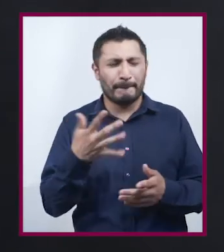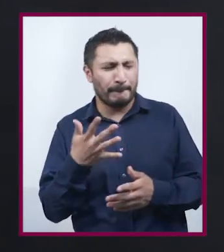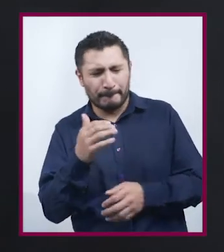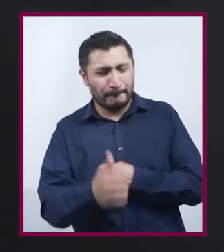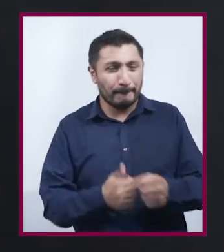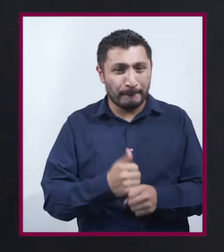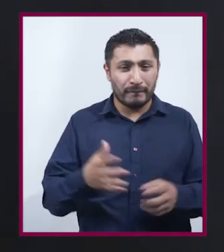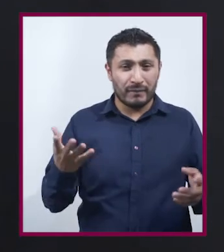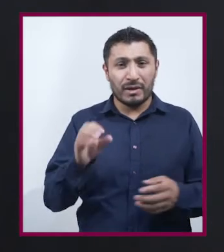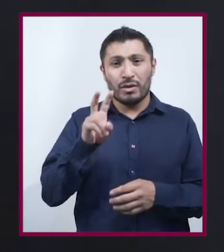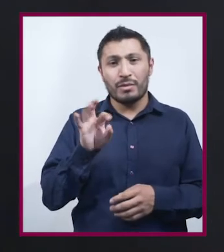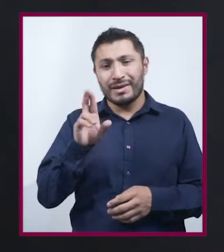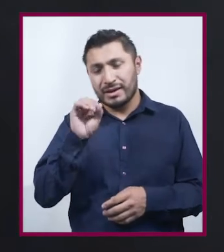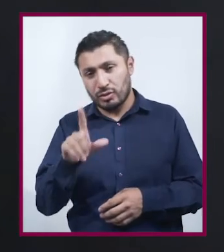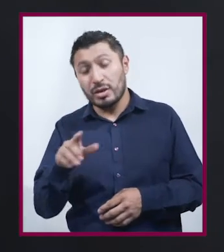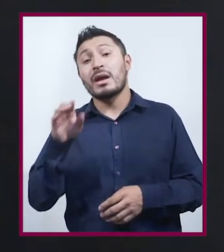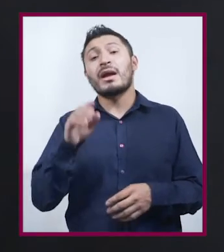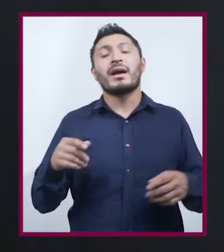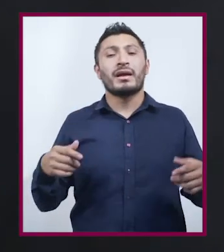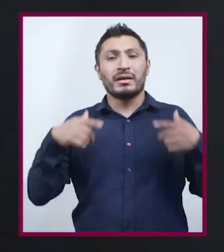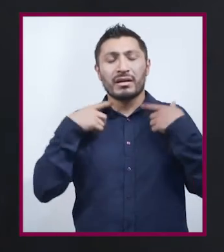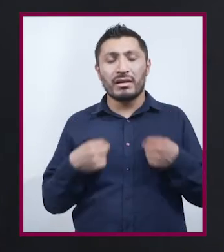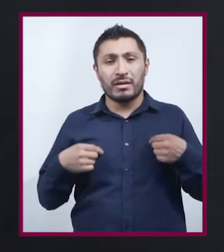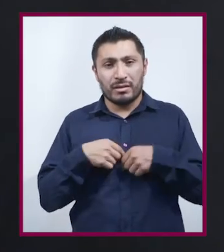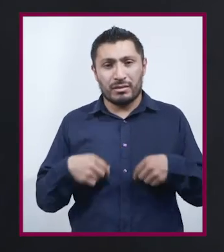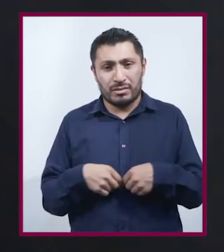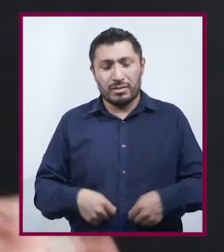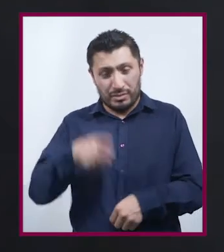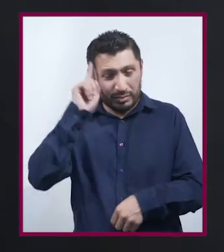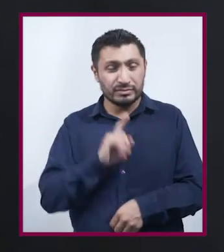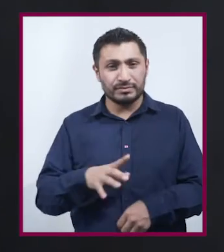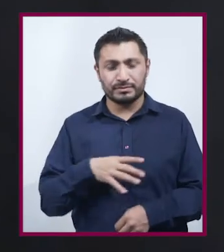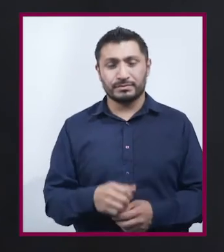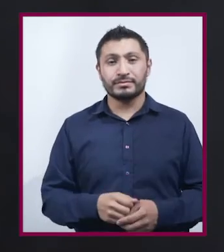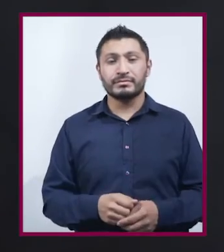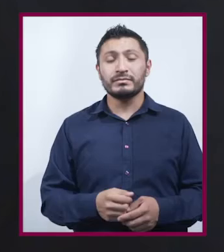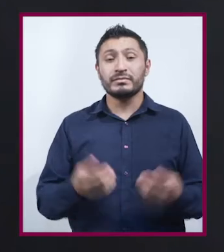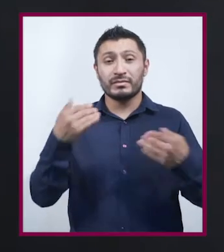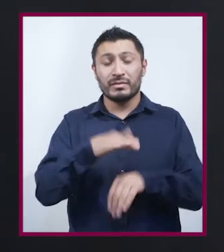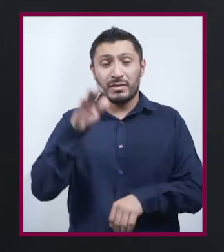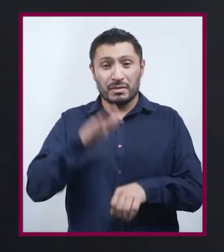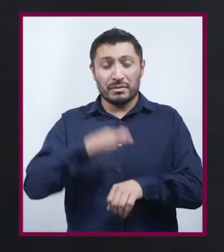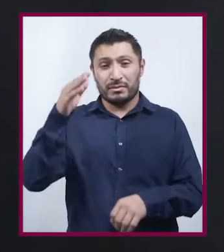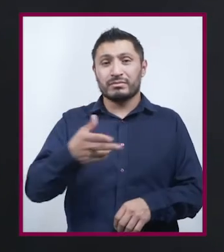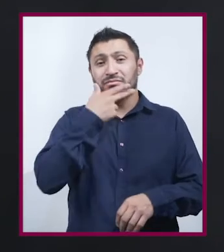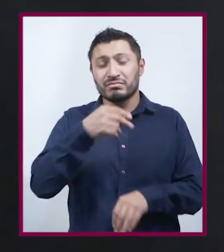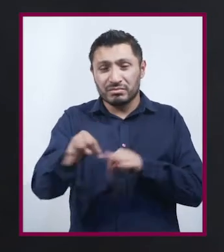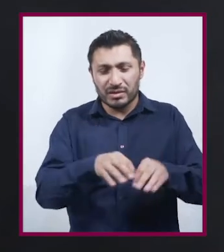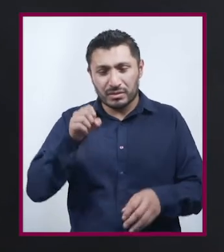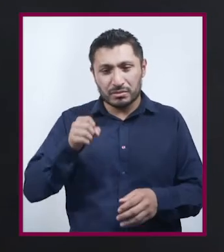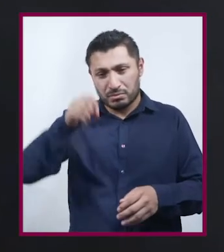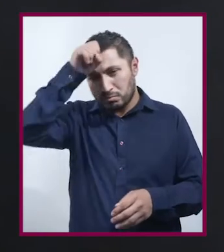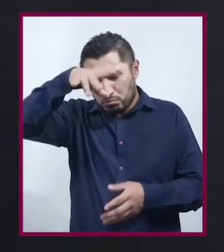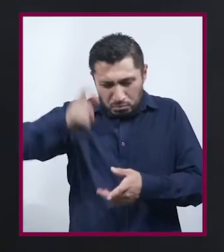1800 se hicieron overoles y blusas que brindaron comodidad y seguridad, sobre todo a los obreros de las minas, que requerían un